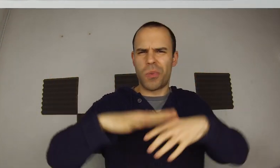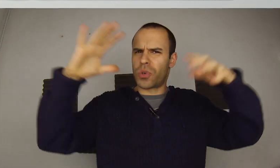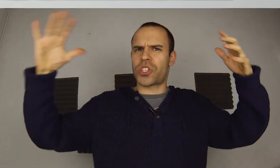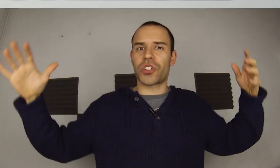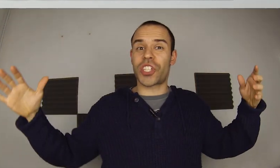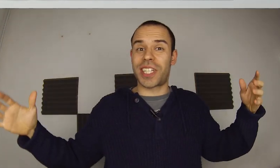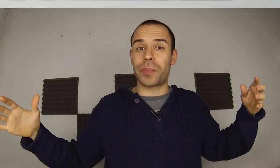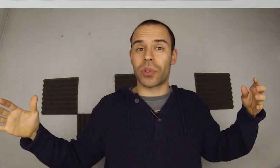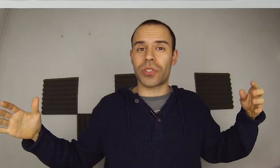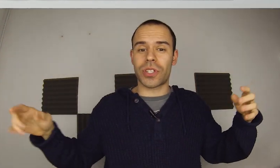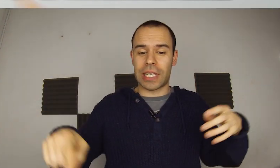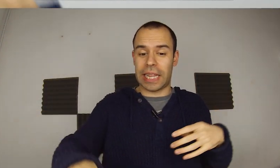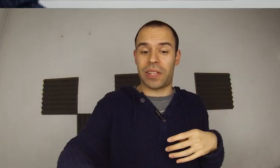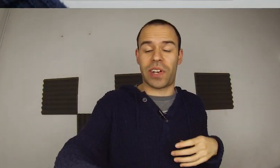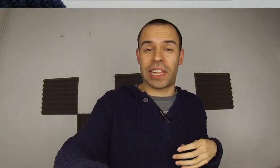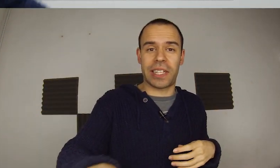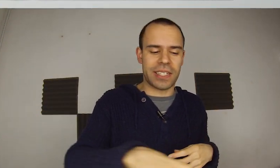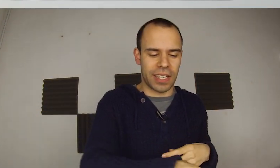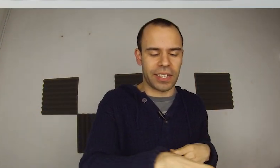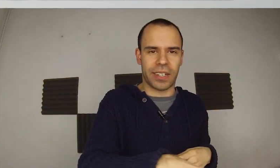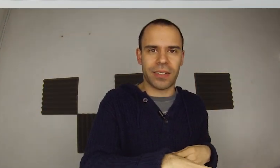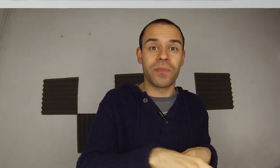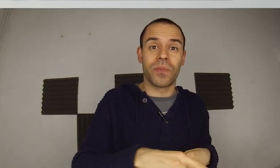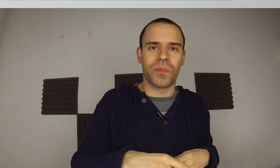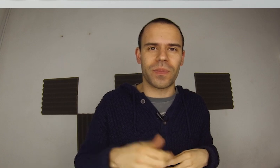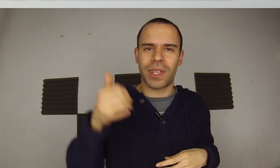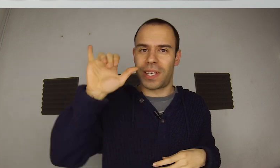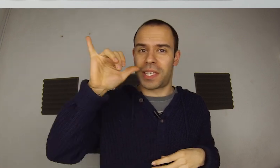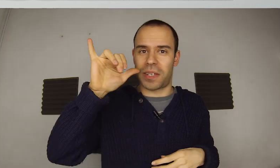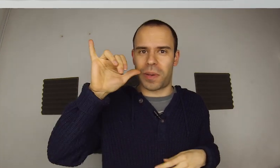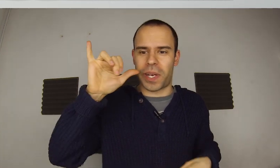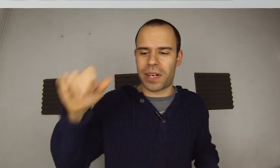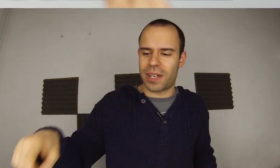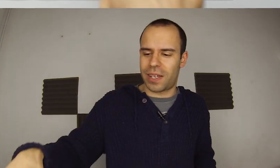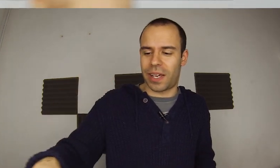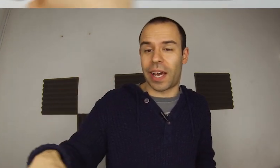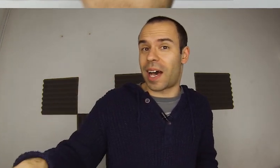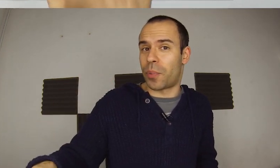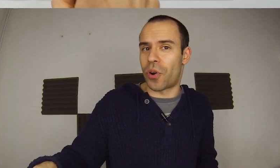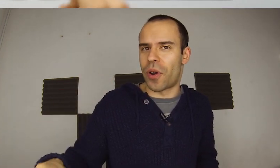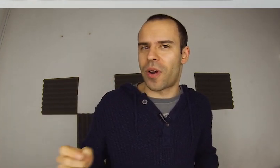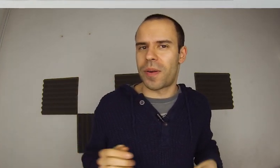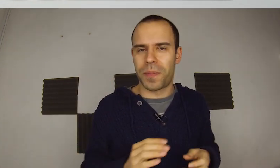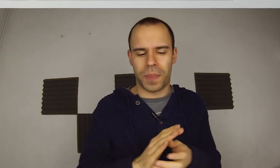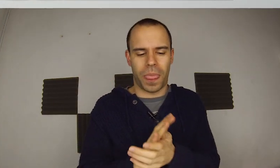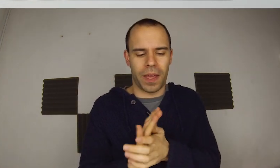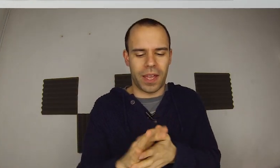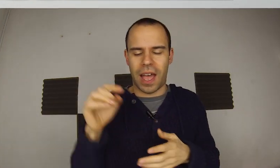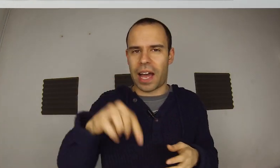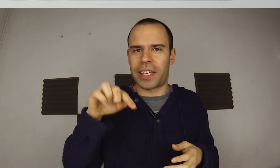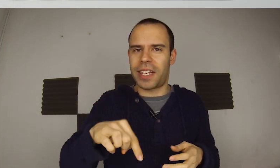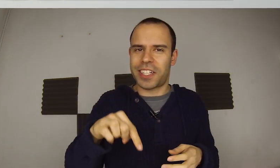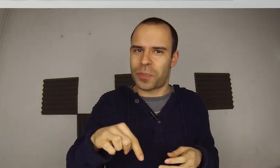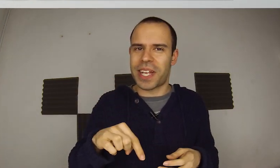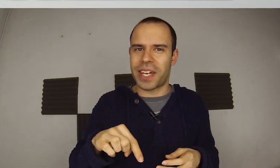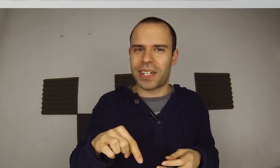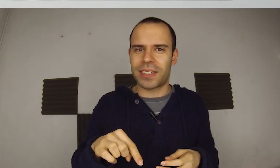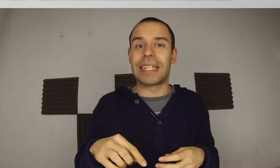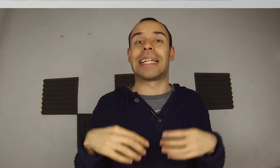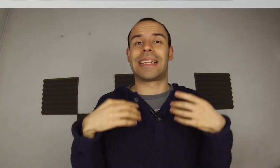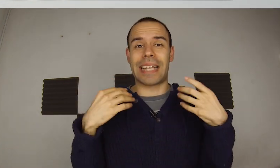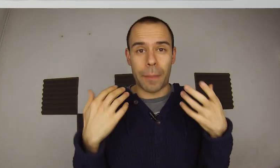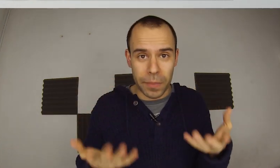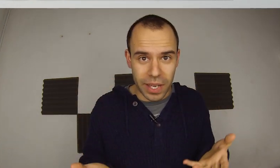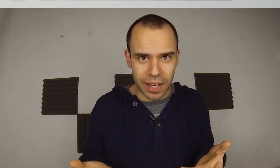muchos tipos diferentes de té se beben en japón aquí en españa